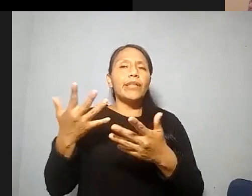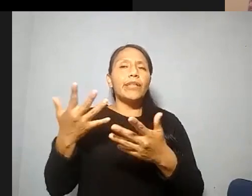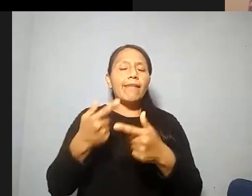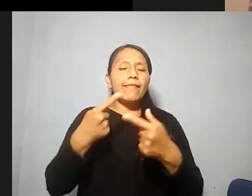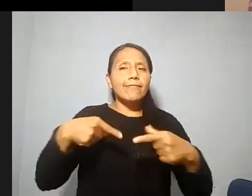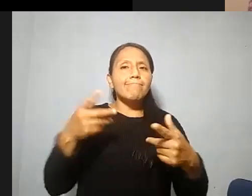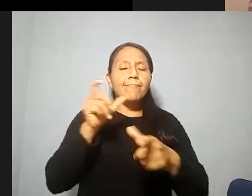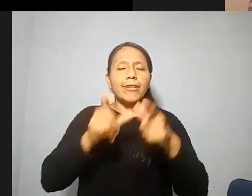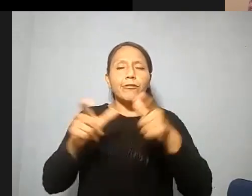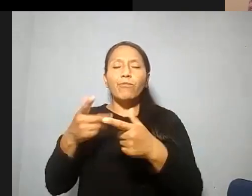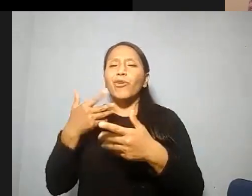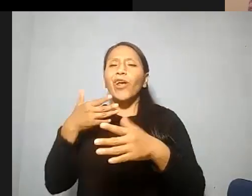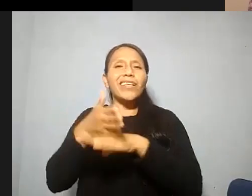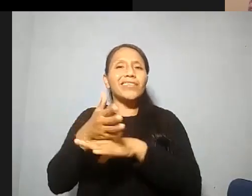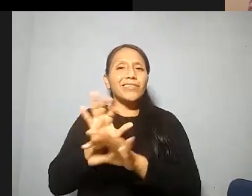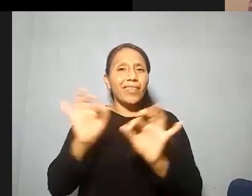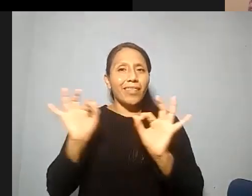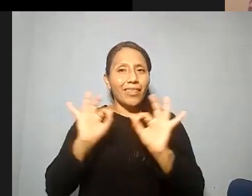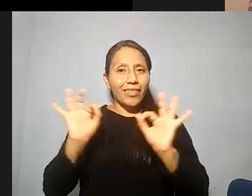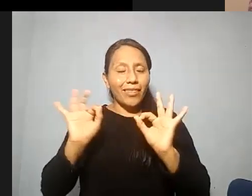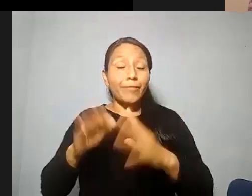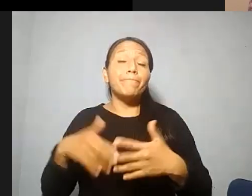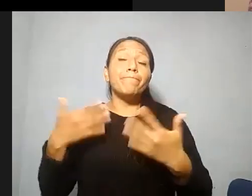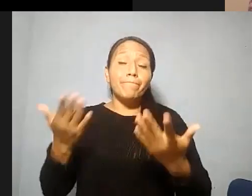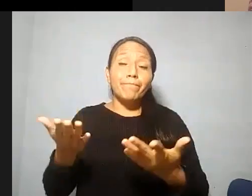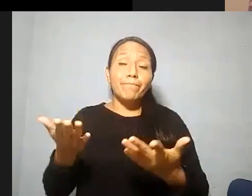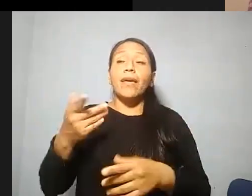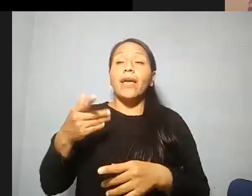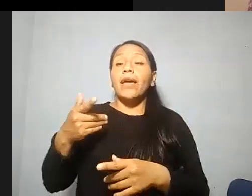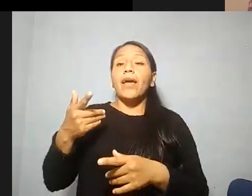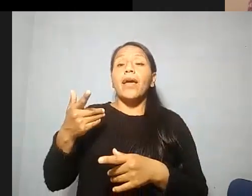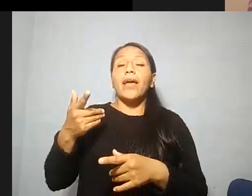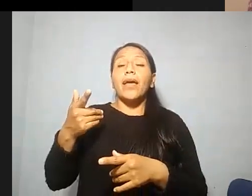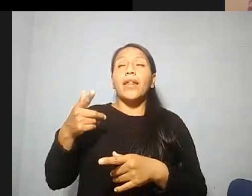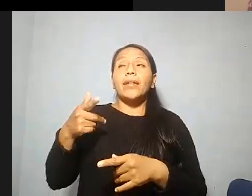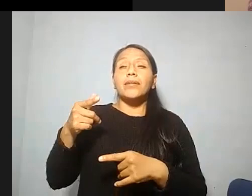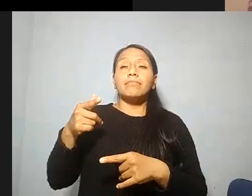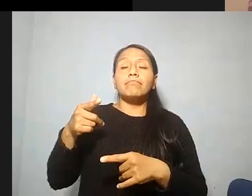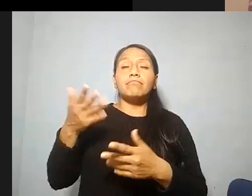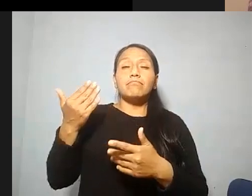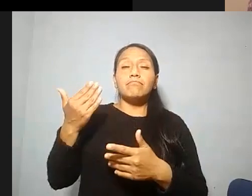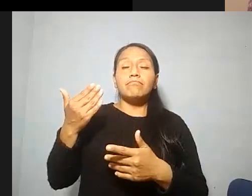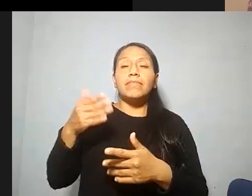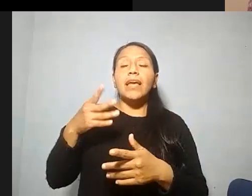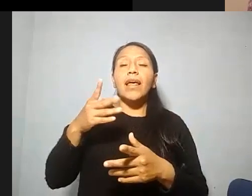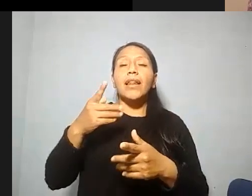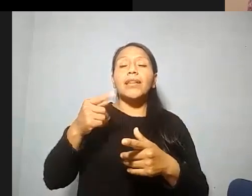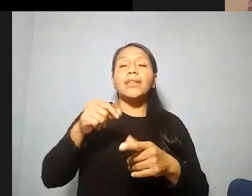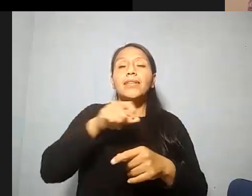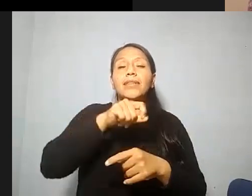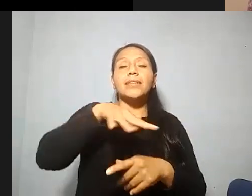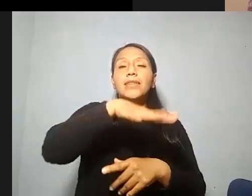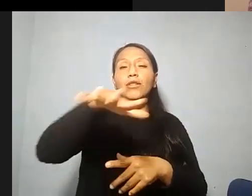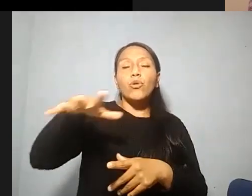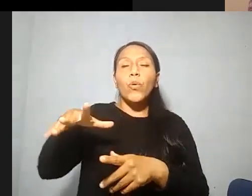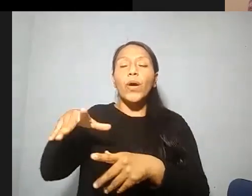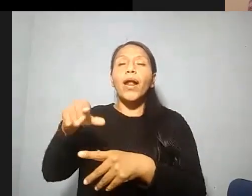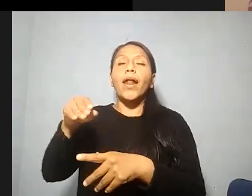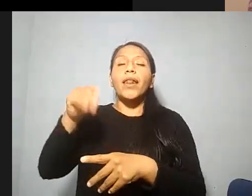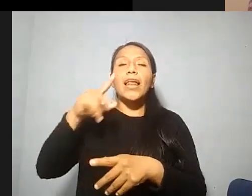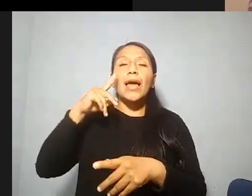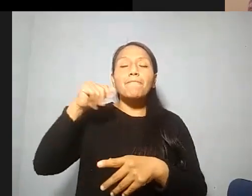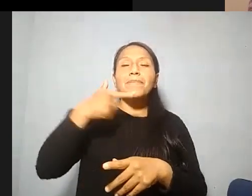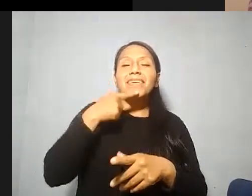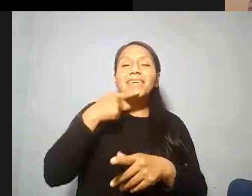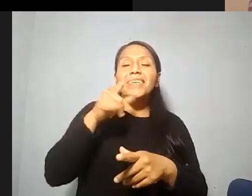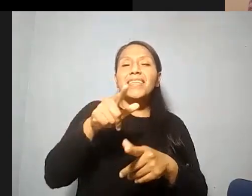siendo accesible por el último de víctimas en las minas antipersona, por la falta de